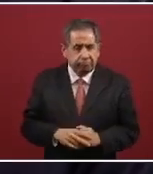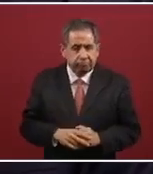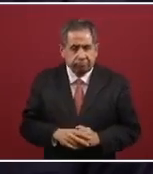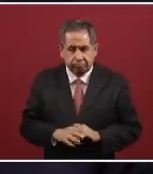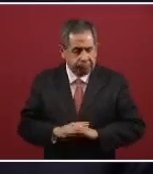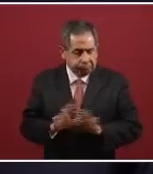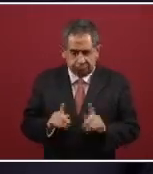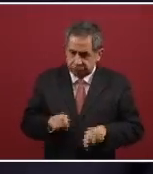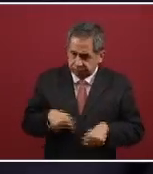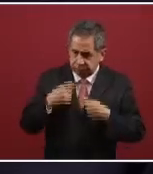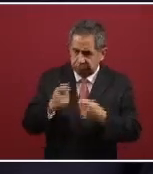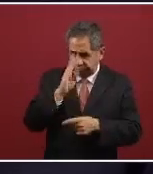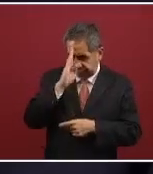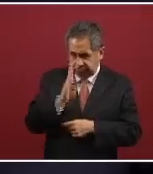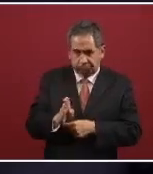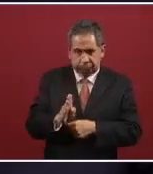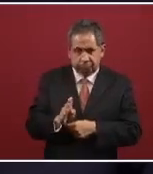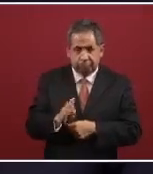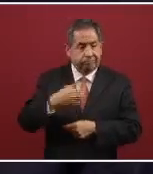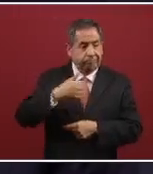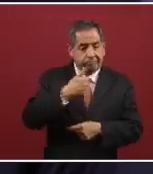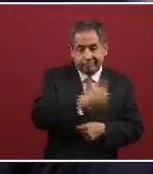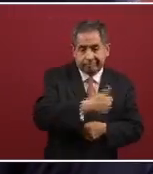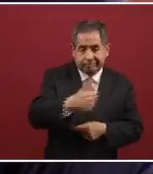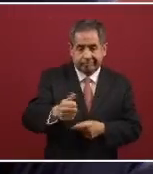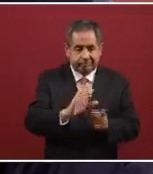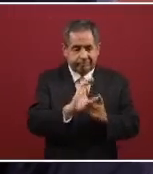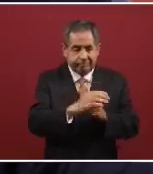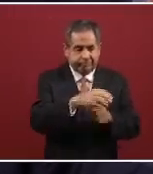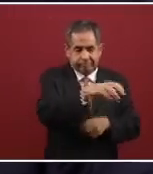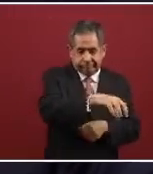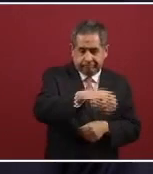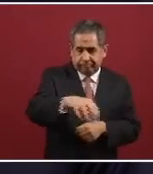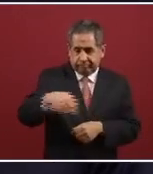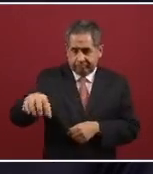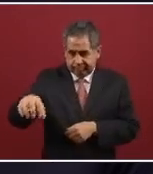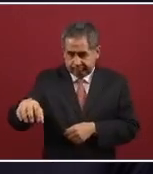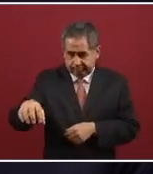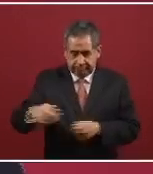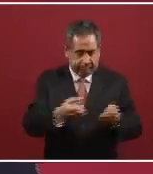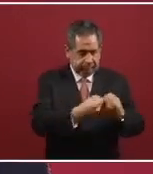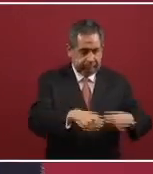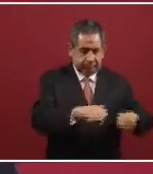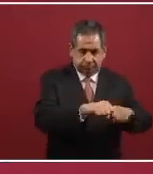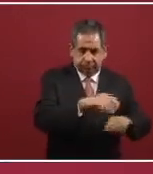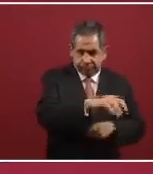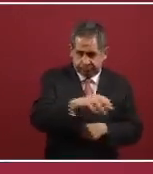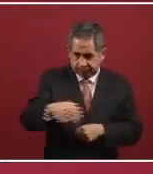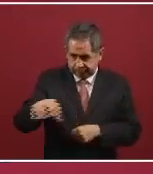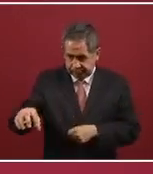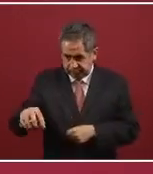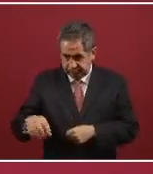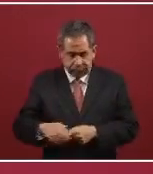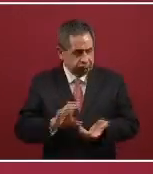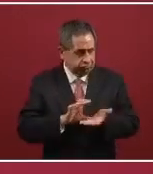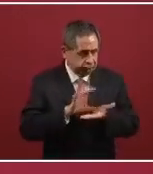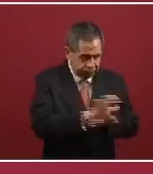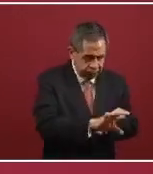y a cada comité, cada sociedad de padres de familia, su